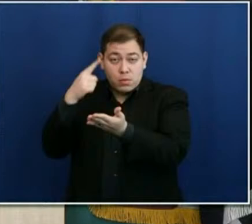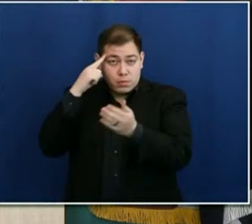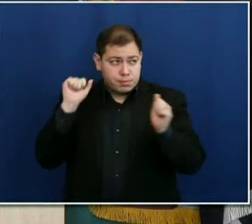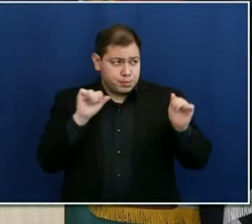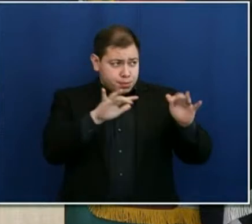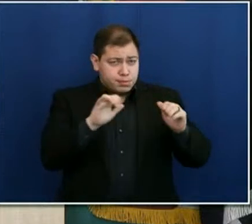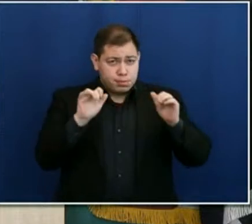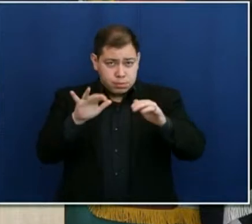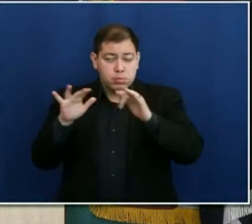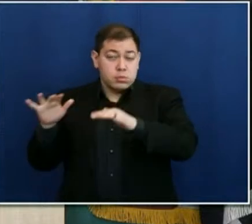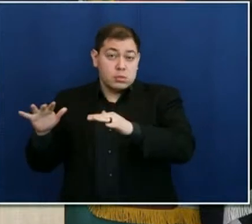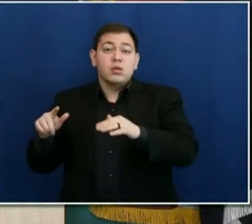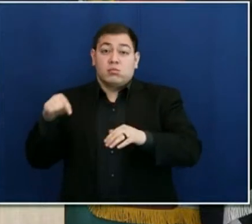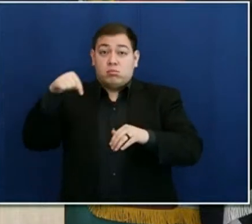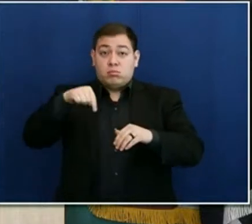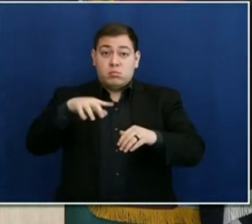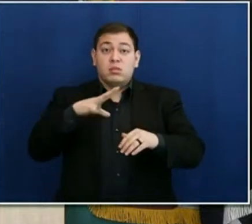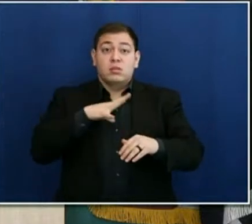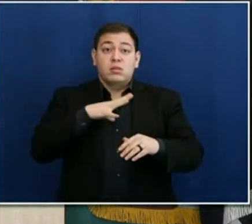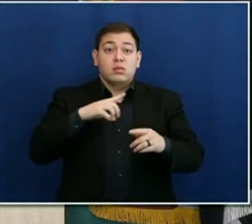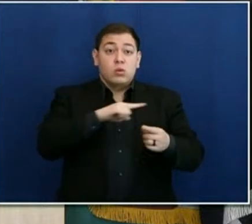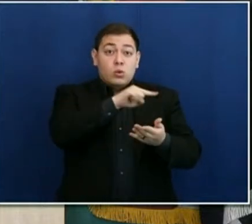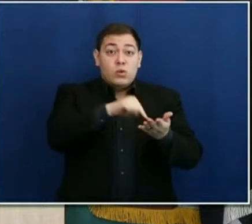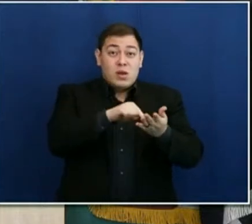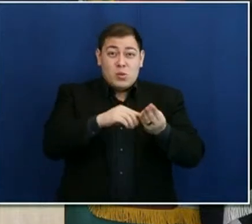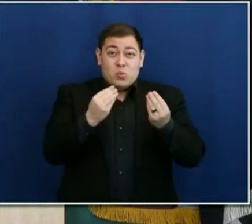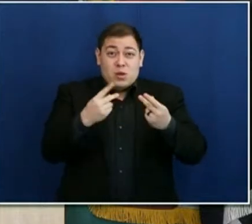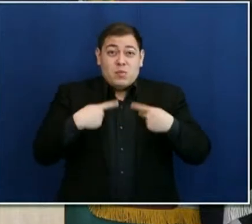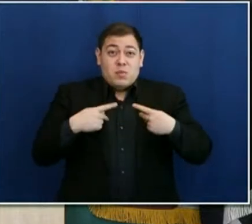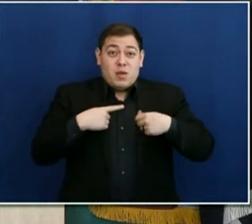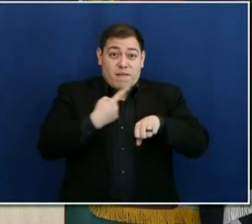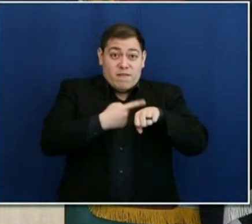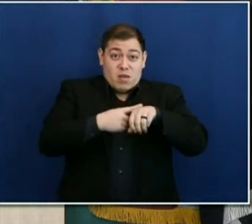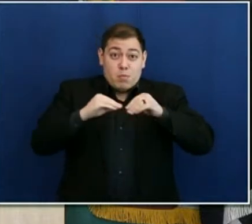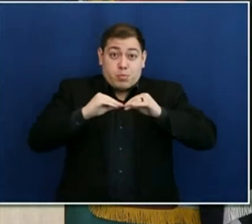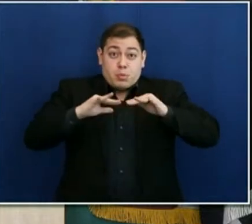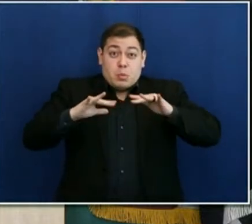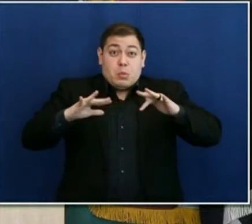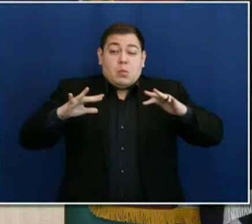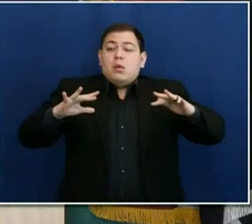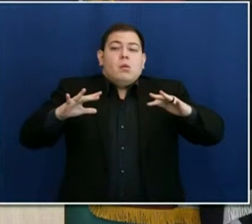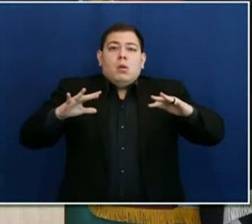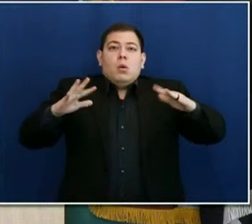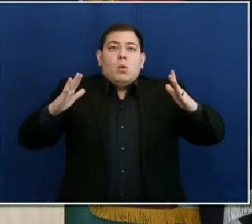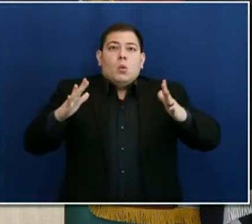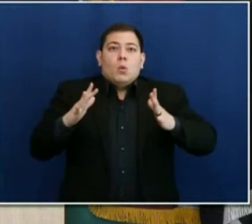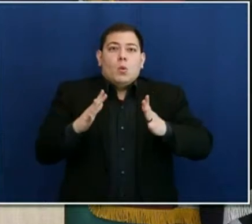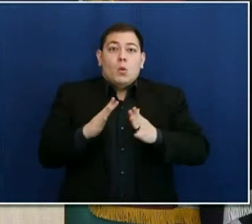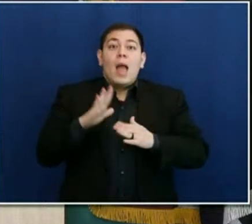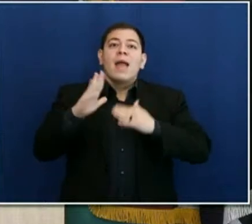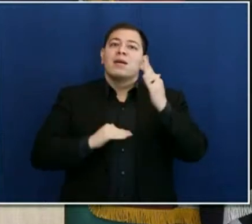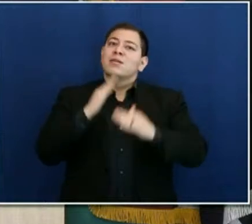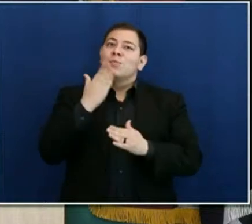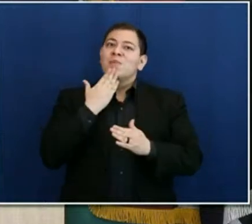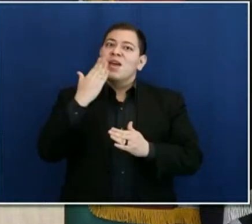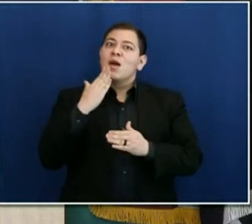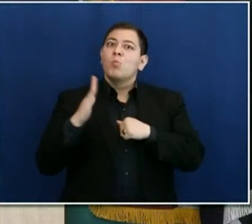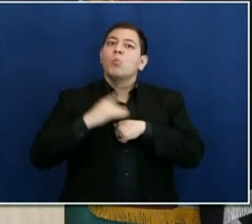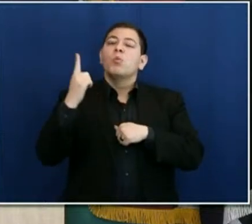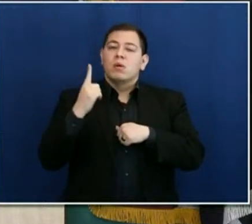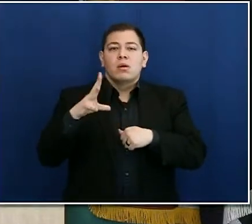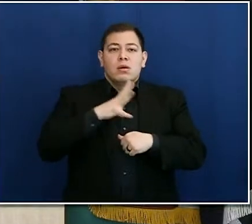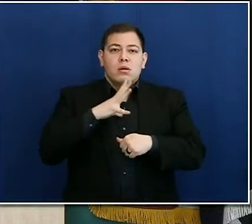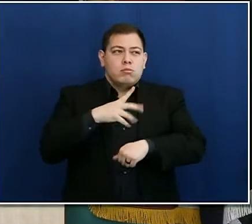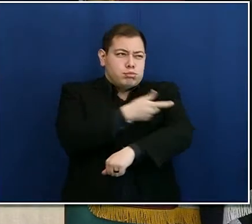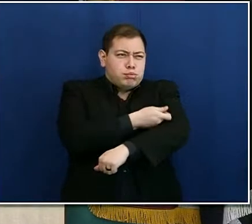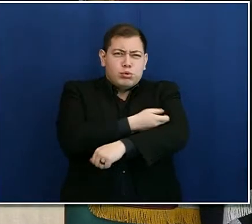comunidades. El éxito que hemos tenido en las zonas más afectadas se debe a la rápida respuesta de nuestro equipo, pero aún hay